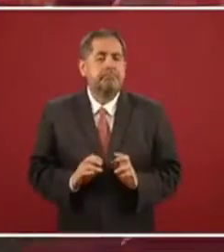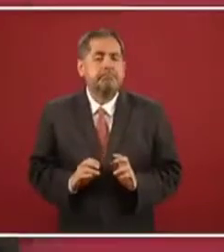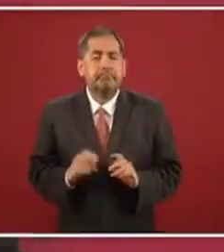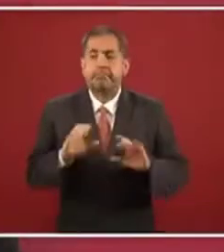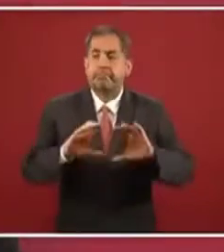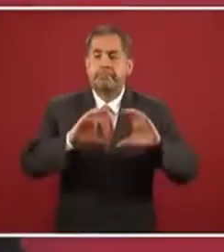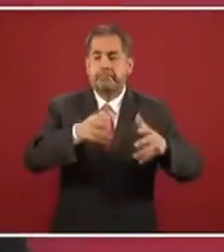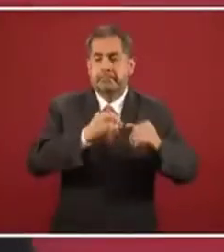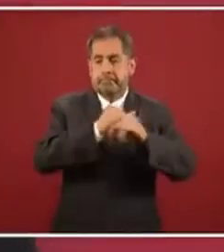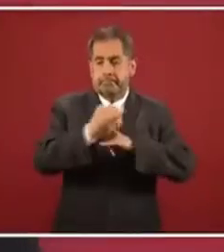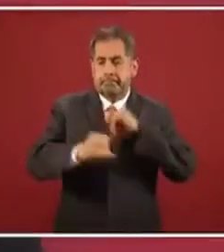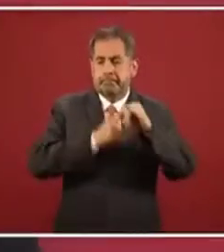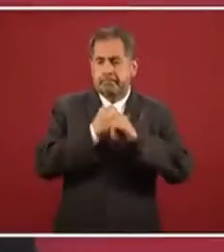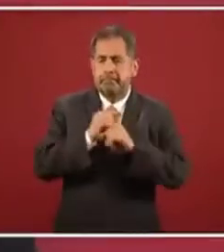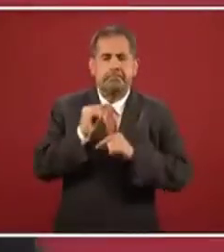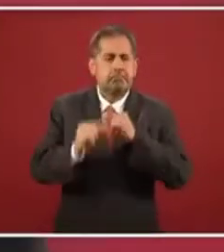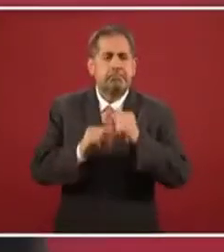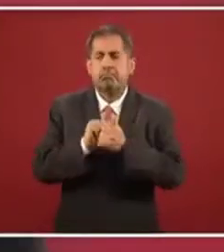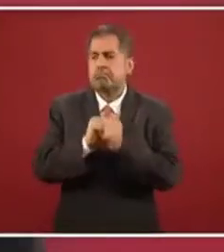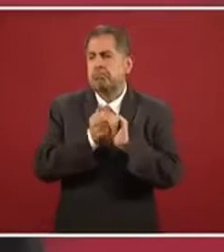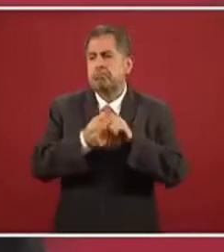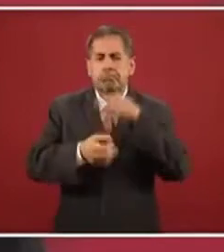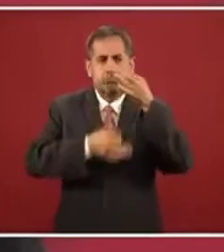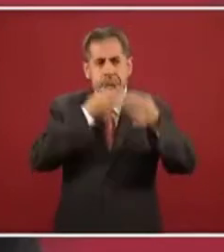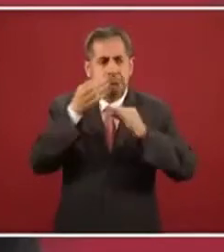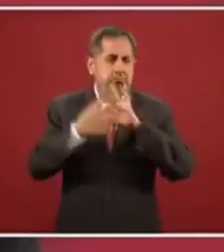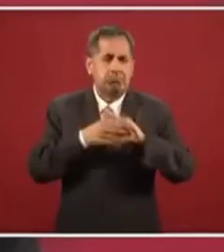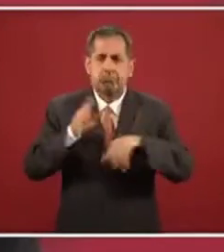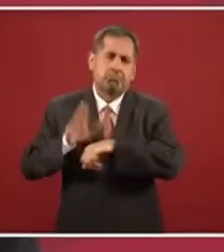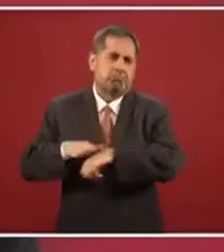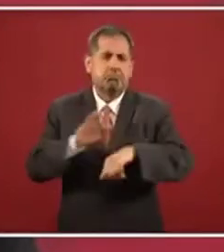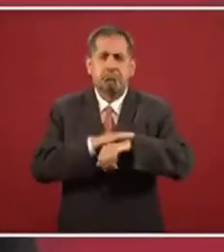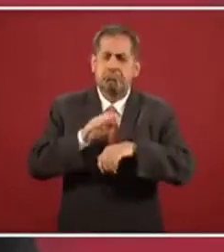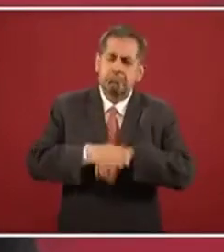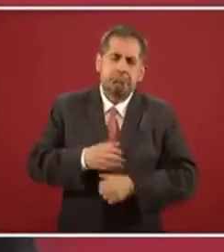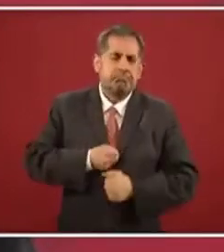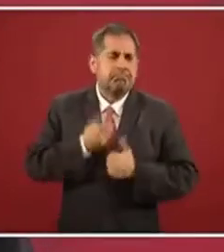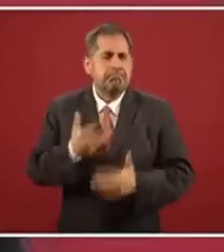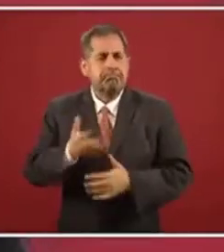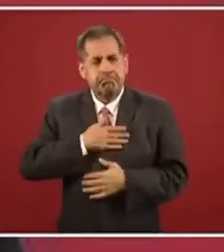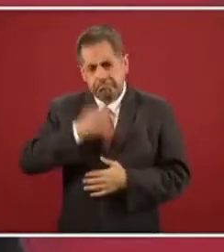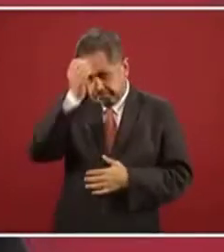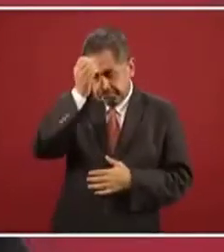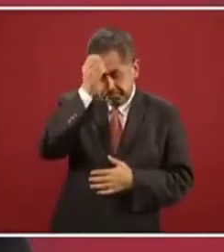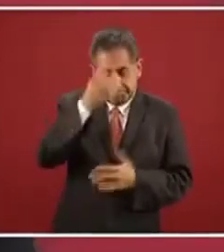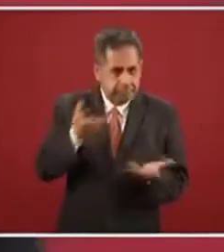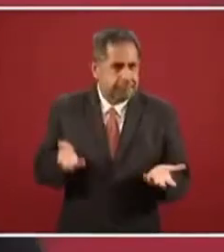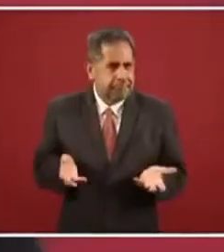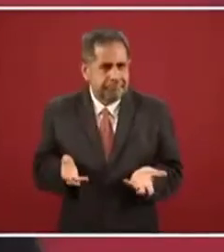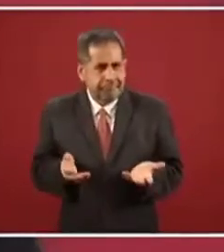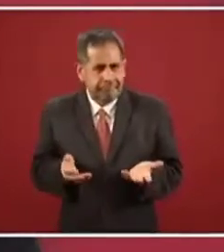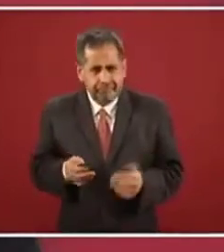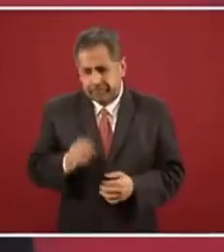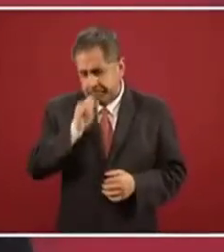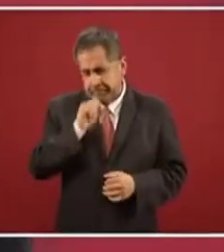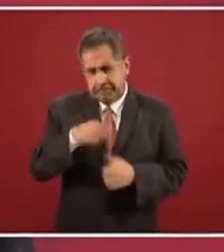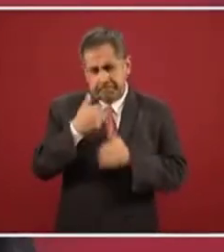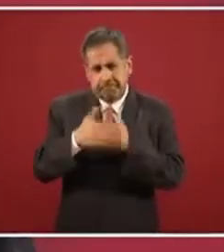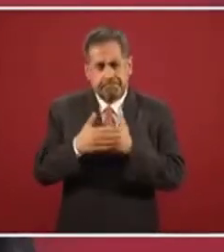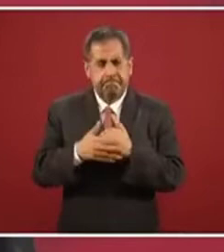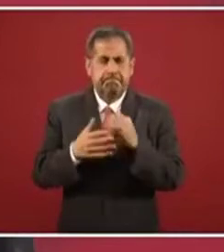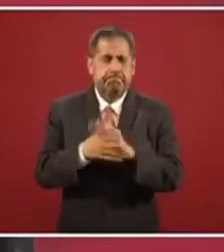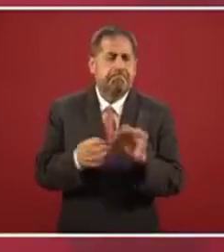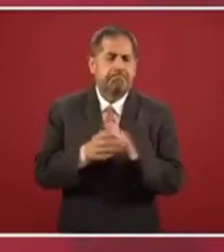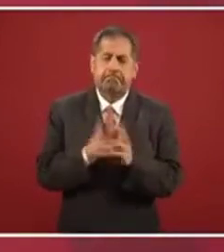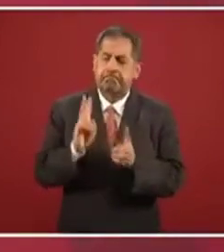comunidad internacional se vaya pronunciando a partir del día de hoy, es lo que vamos a buscar. Es decir, en pocas palabras, también estaremos hablando